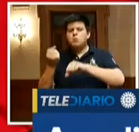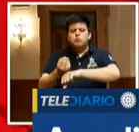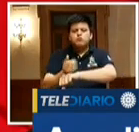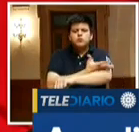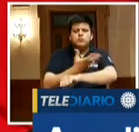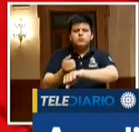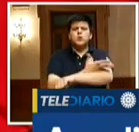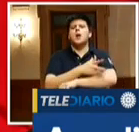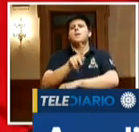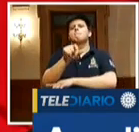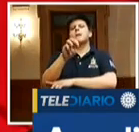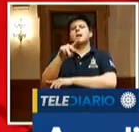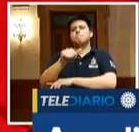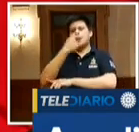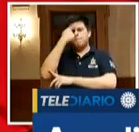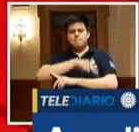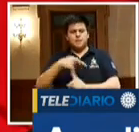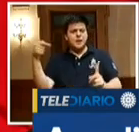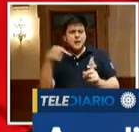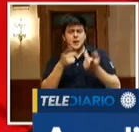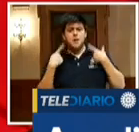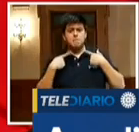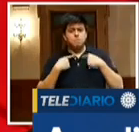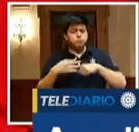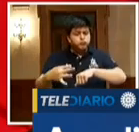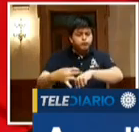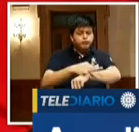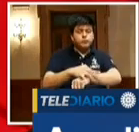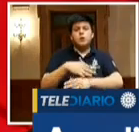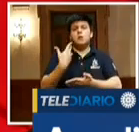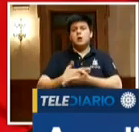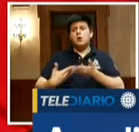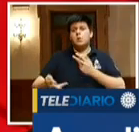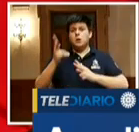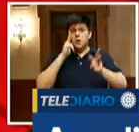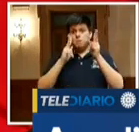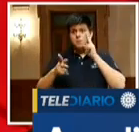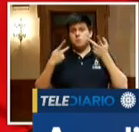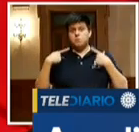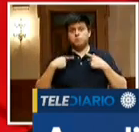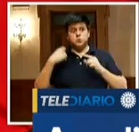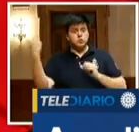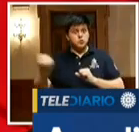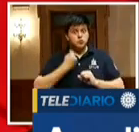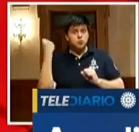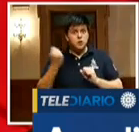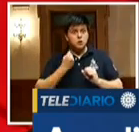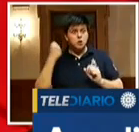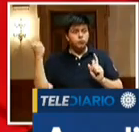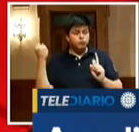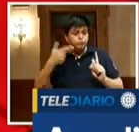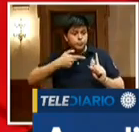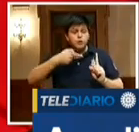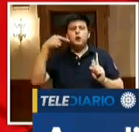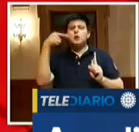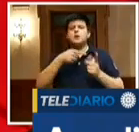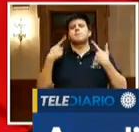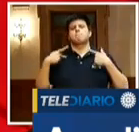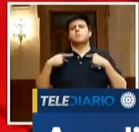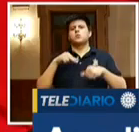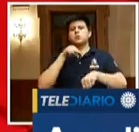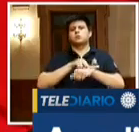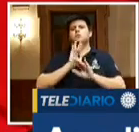para este paciente y hoy afortunadamente este médico le ganó la batalla al cobit